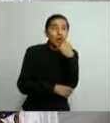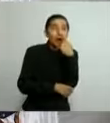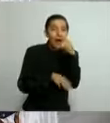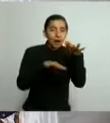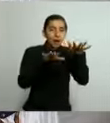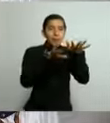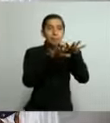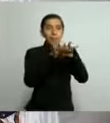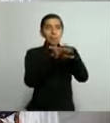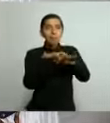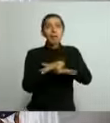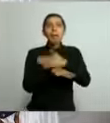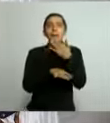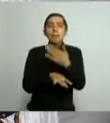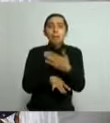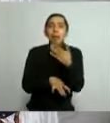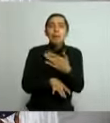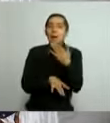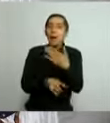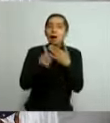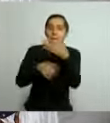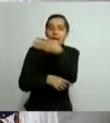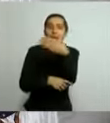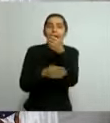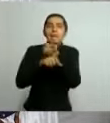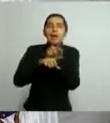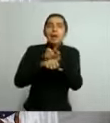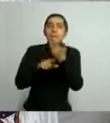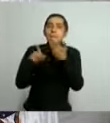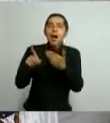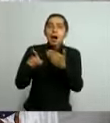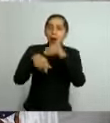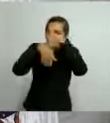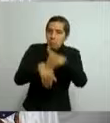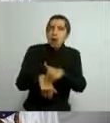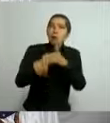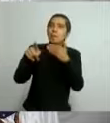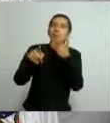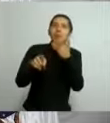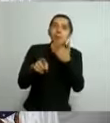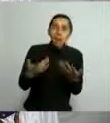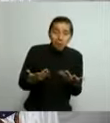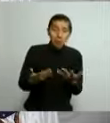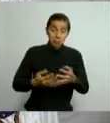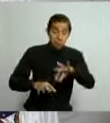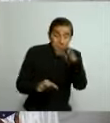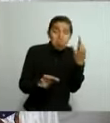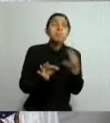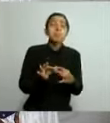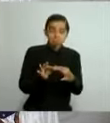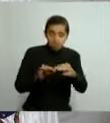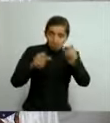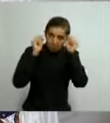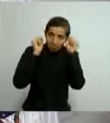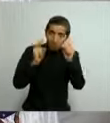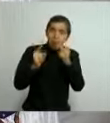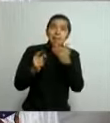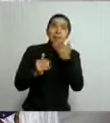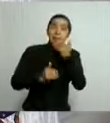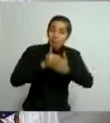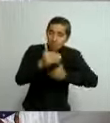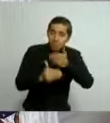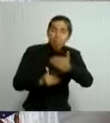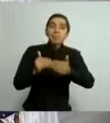amarilla, porque se han acatado las medidas sanitarias y cumple con los criterios definidos para